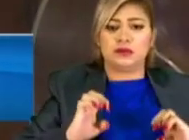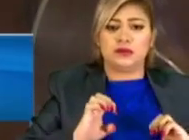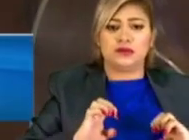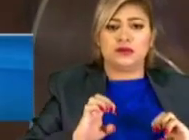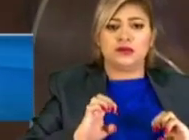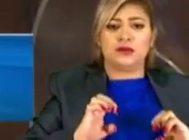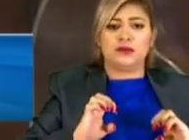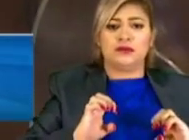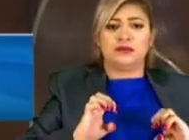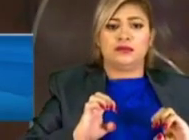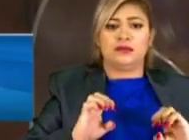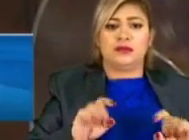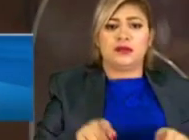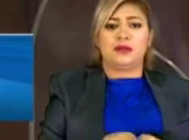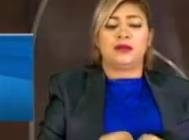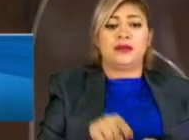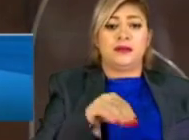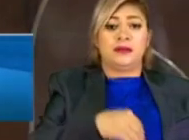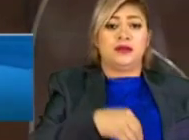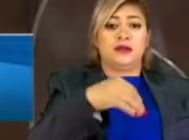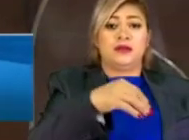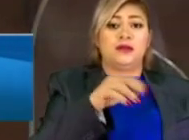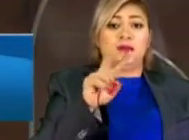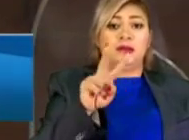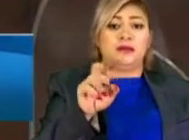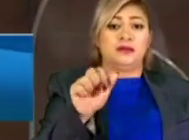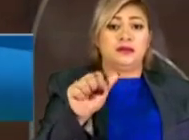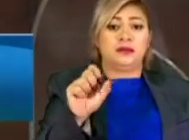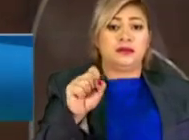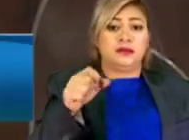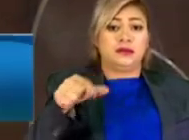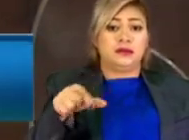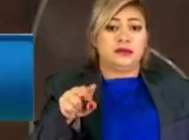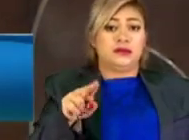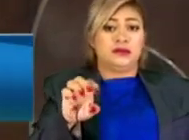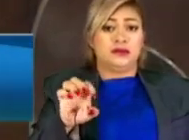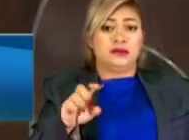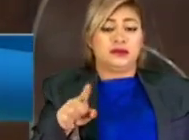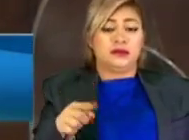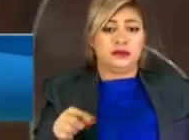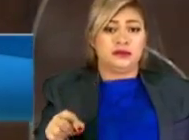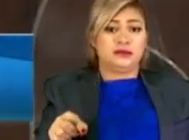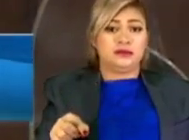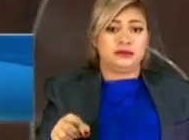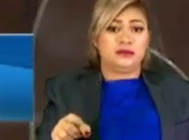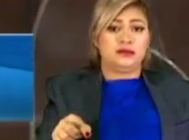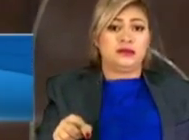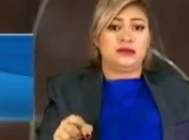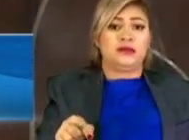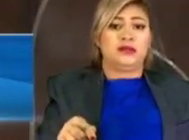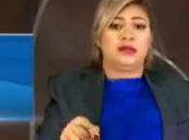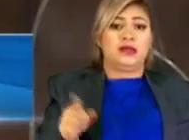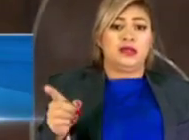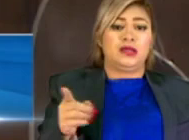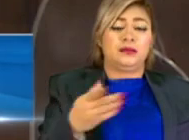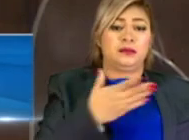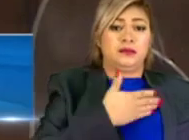y con el magistrado Vázquez, que era con el que algo tenía de conocimiento porque fue presidente del Colegio de